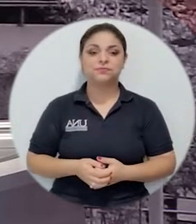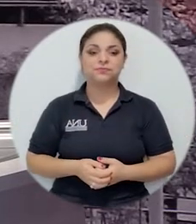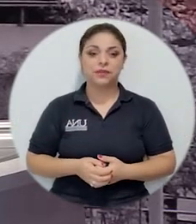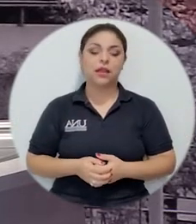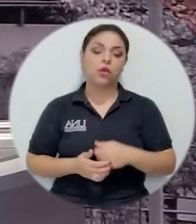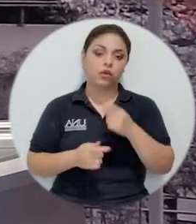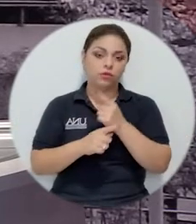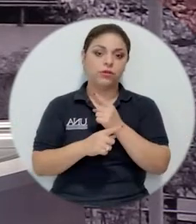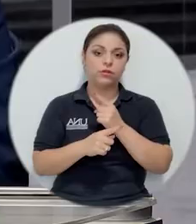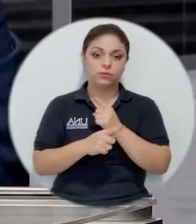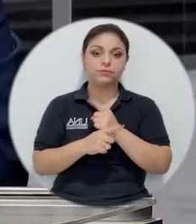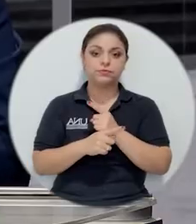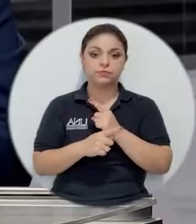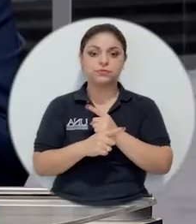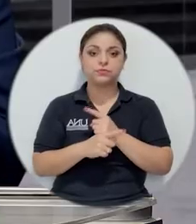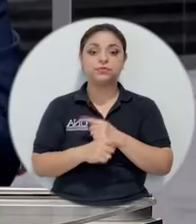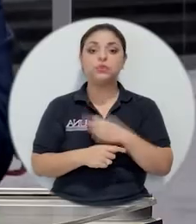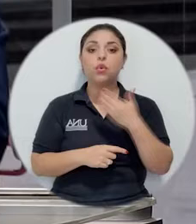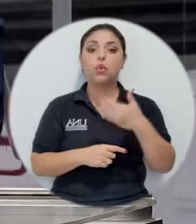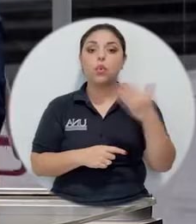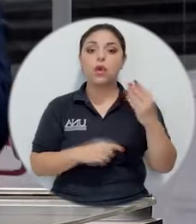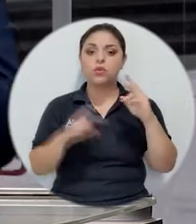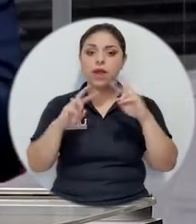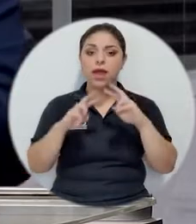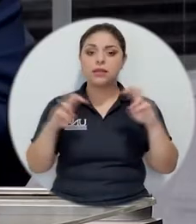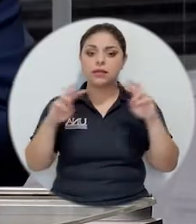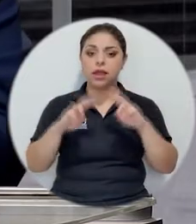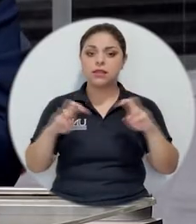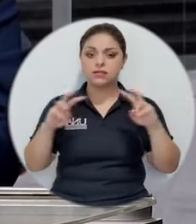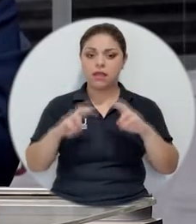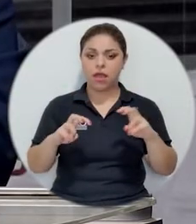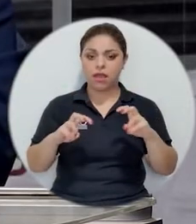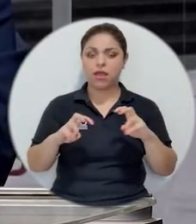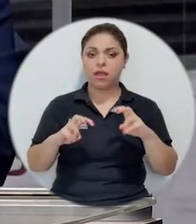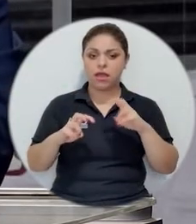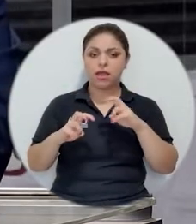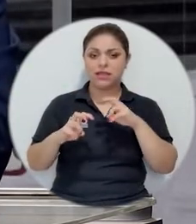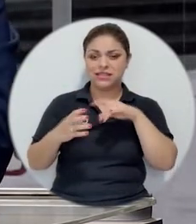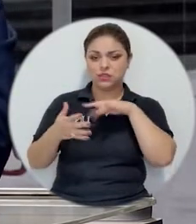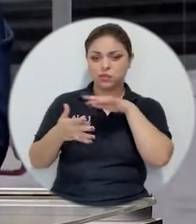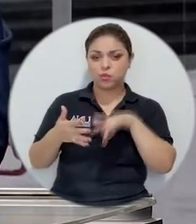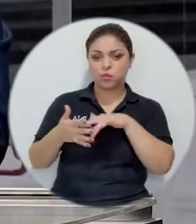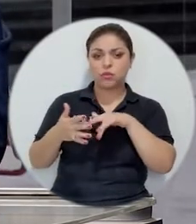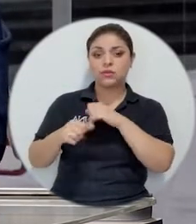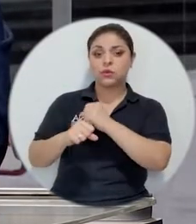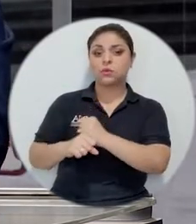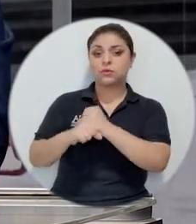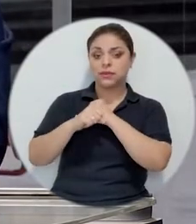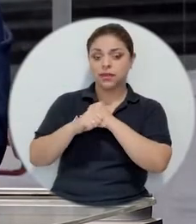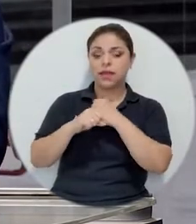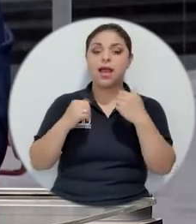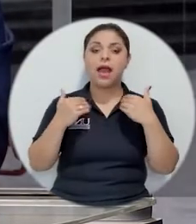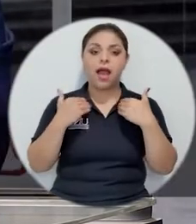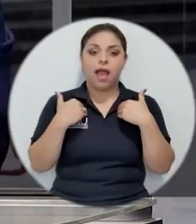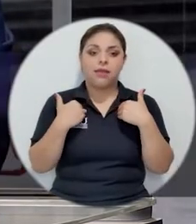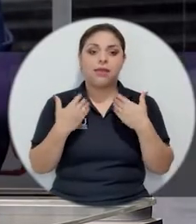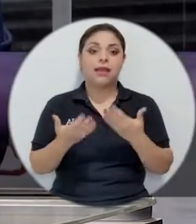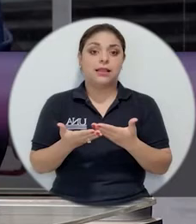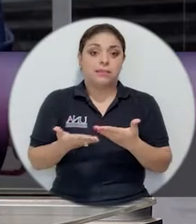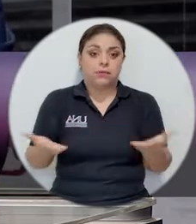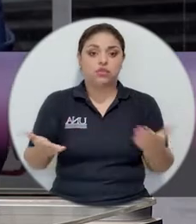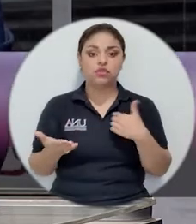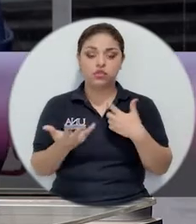En efecto. De hecho, cuando uno analiza las grandes tendencias en el estudio de la seguridad, hay algunos elementos que me parece